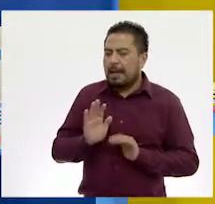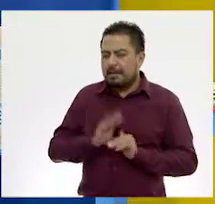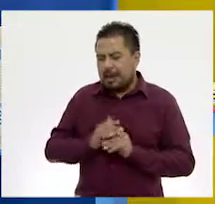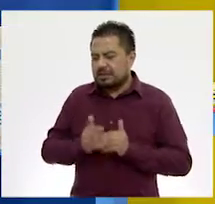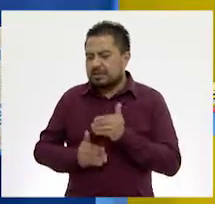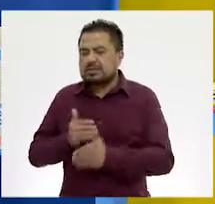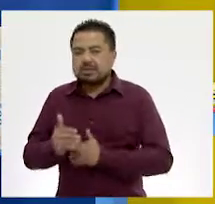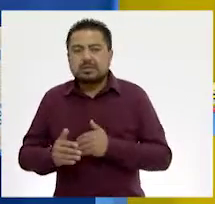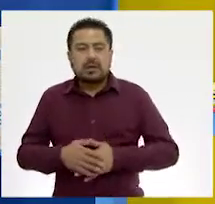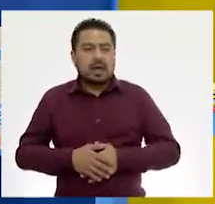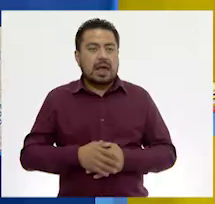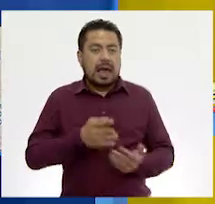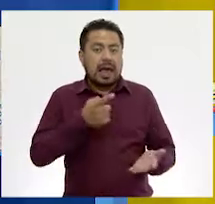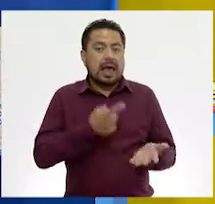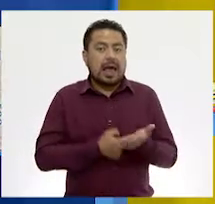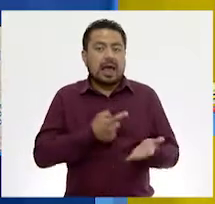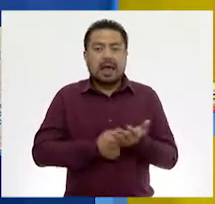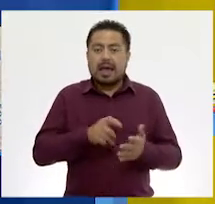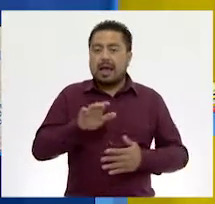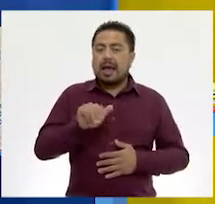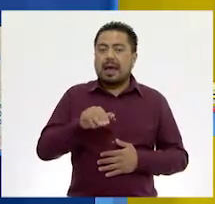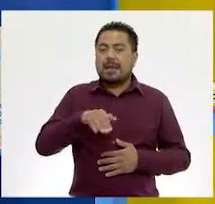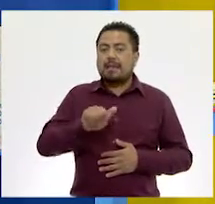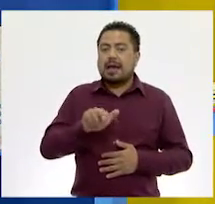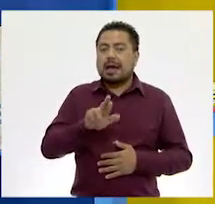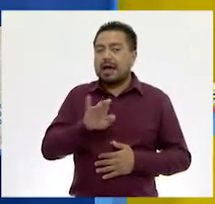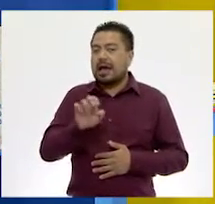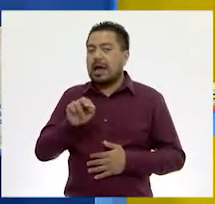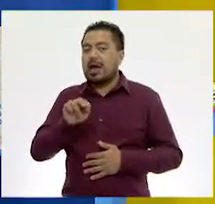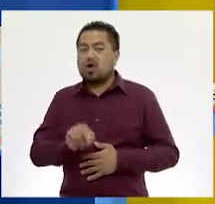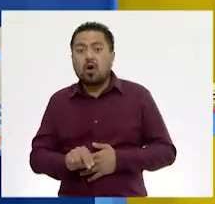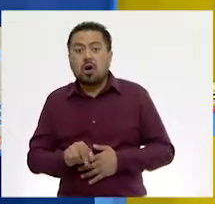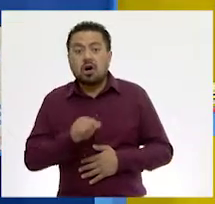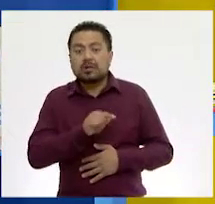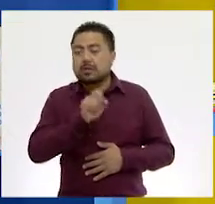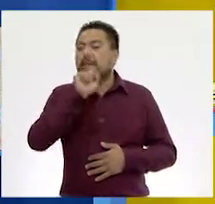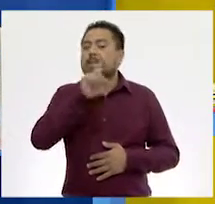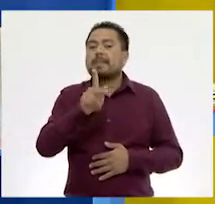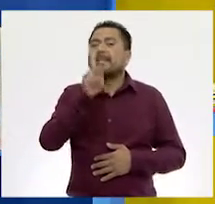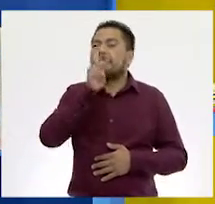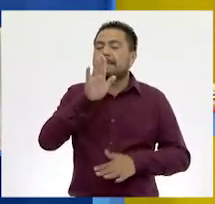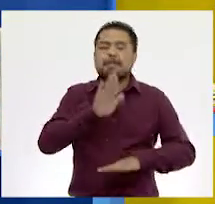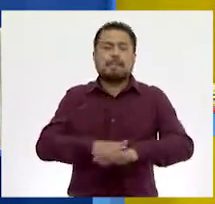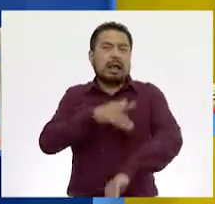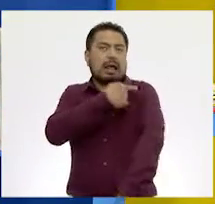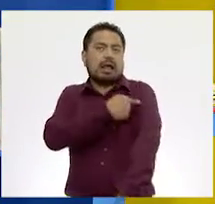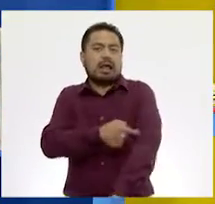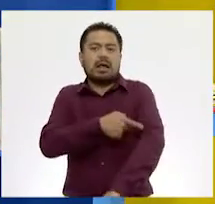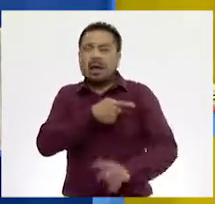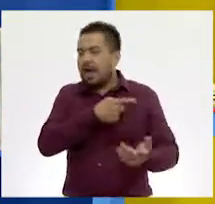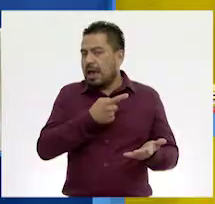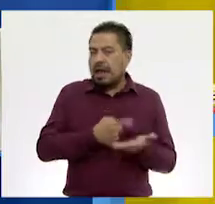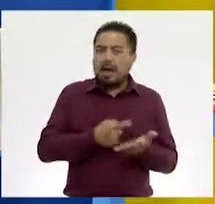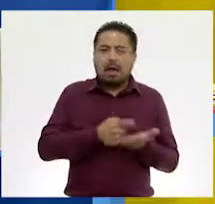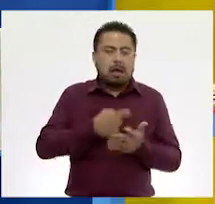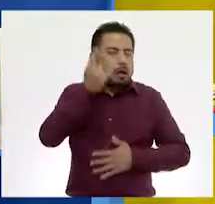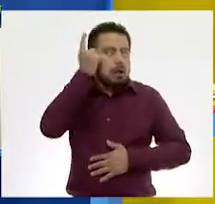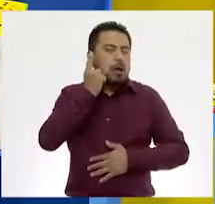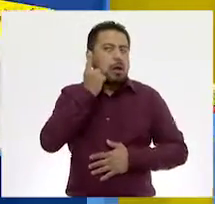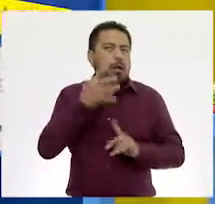¡Oh! Camarón. Camarón que se duerme se lo lleva a la corriente. También es una palabra larga, así que este camarón se